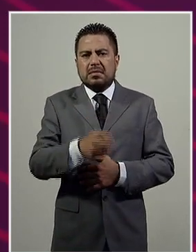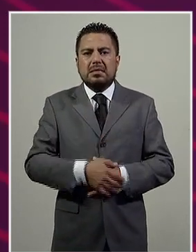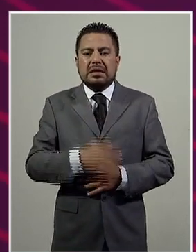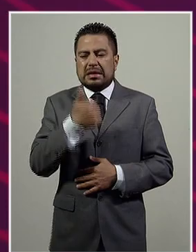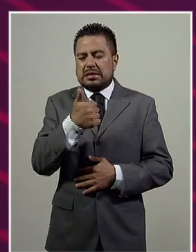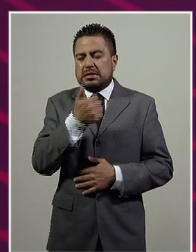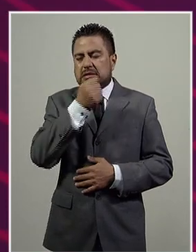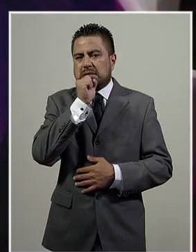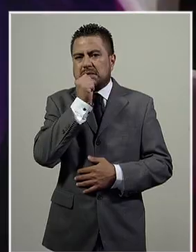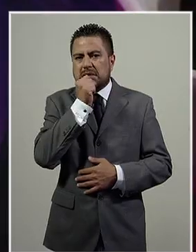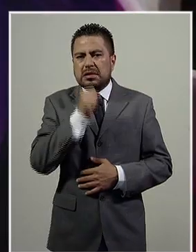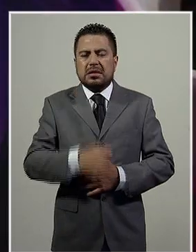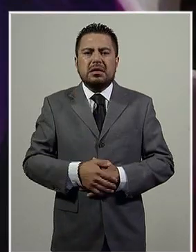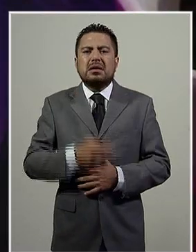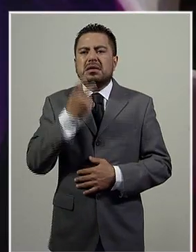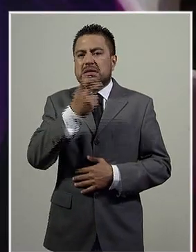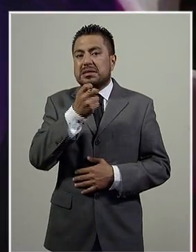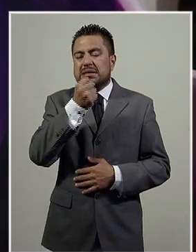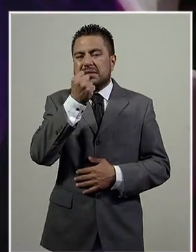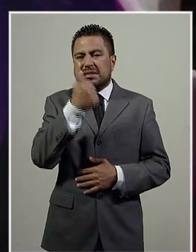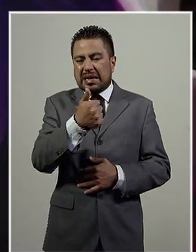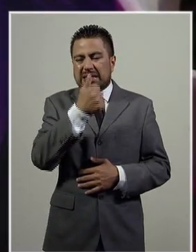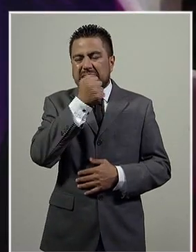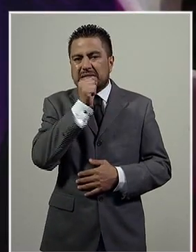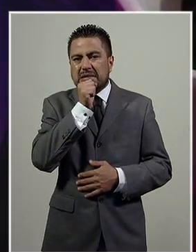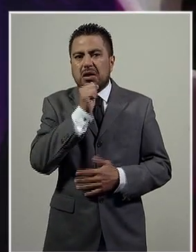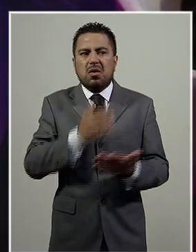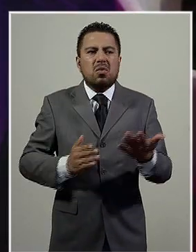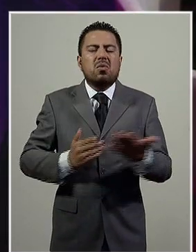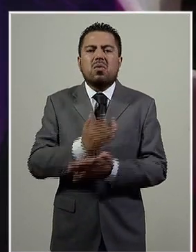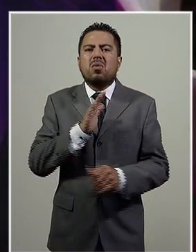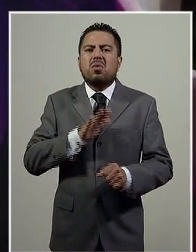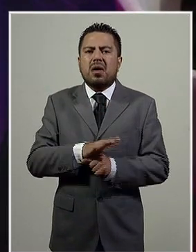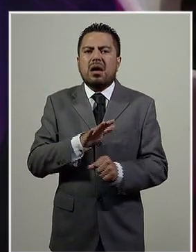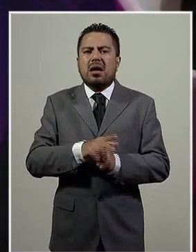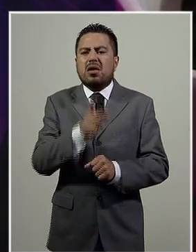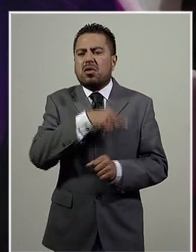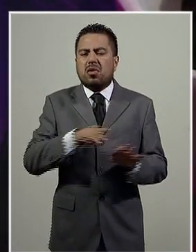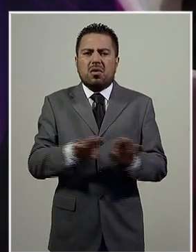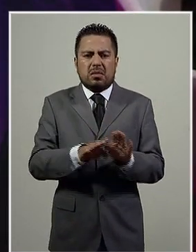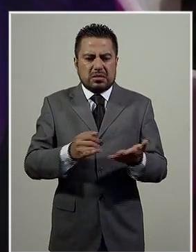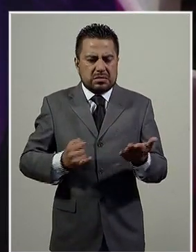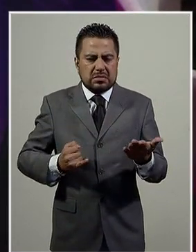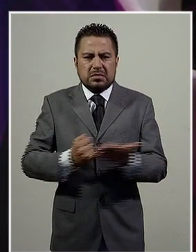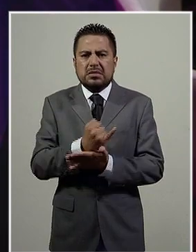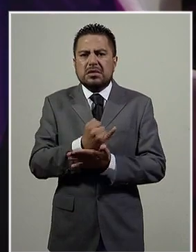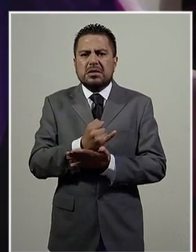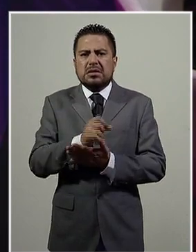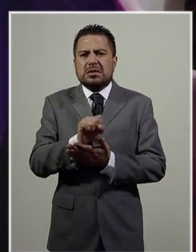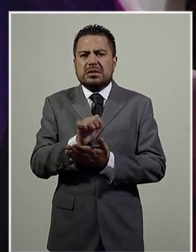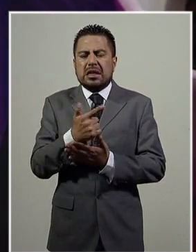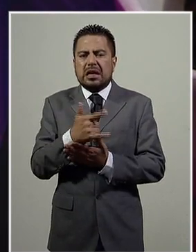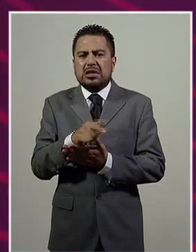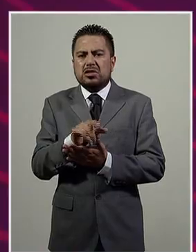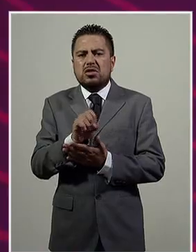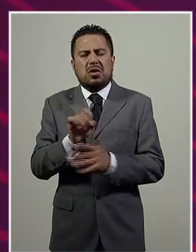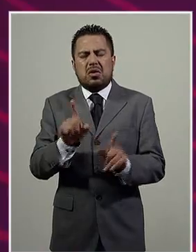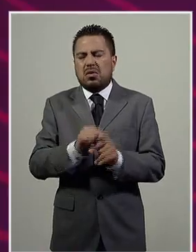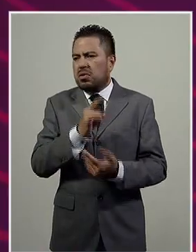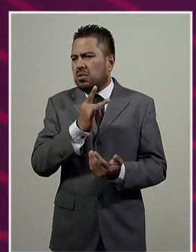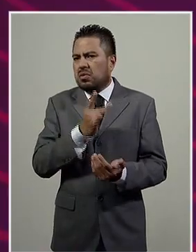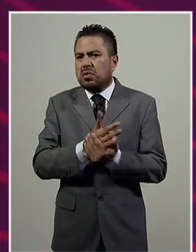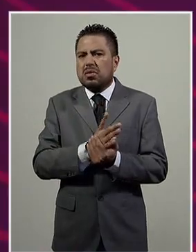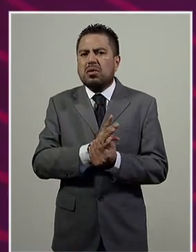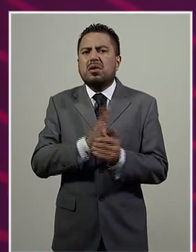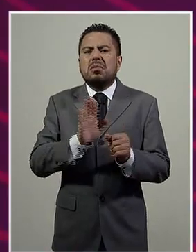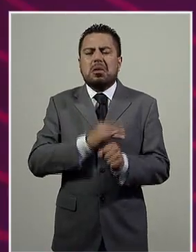6 segundos. Entonces, en esos 6 segundos, pues, ¿qué interviene en cómo tomas la decisión? El sesgo. El sesgo, y nada más, ¿no? Porque